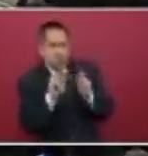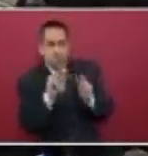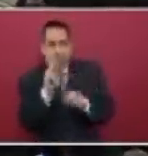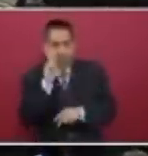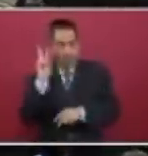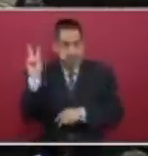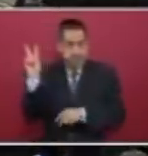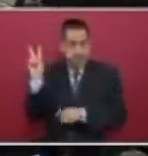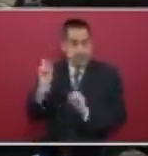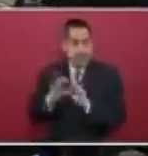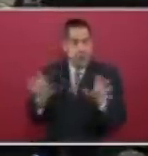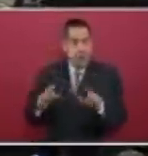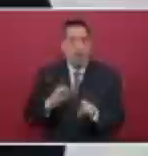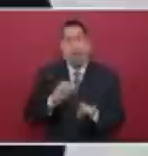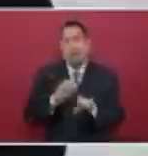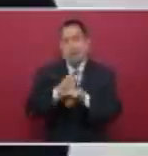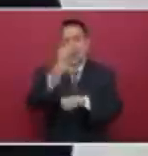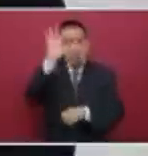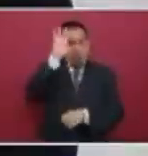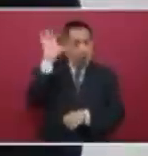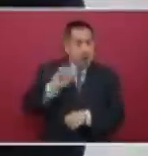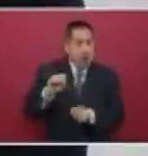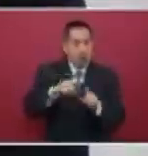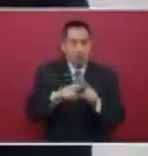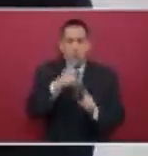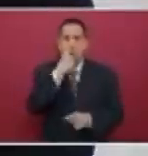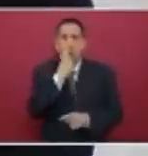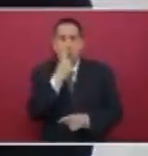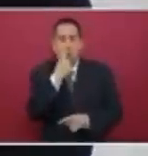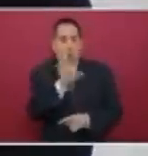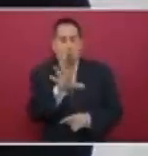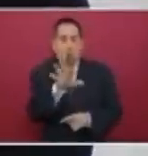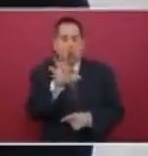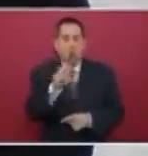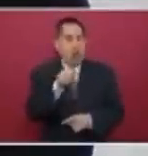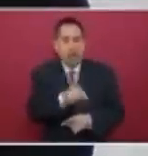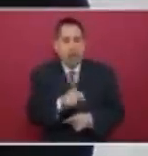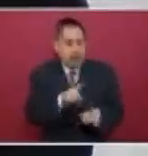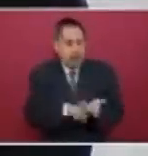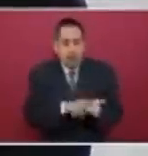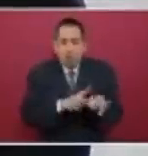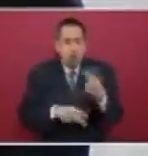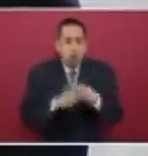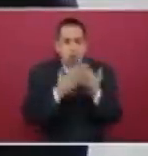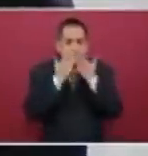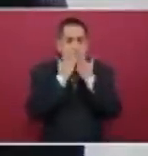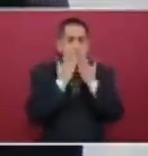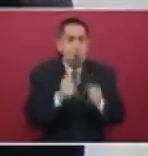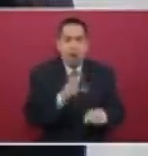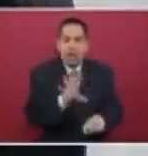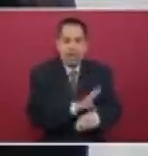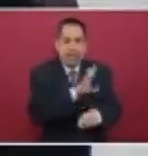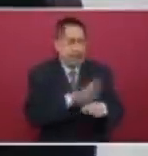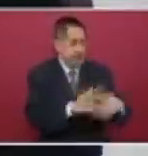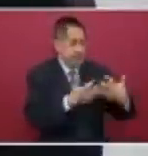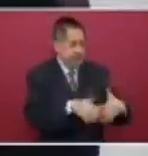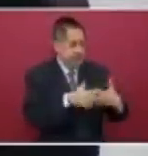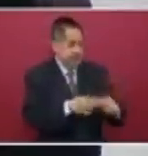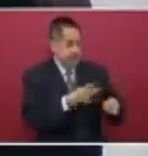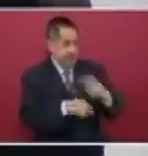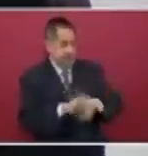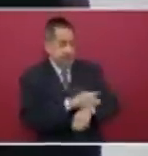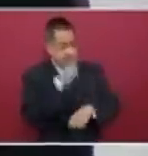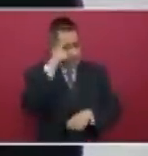dar cuenta el estado de morelos es el único en rojo es el único que no produce ningún kilo igual de energía para